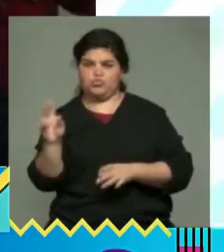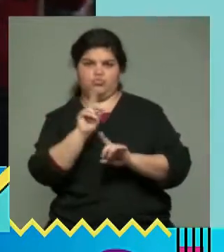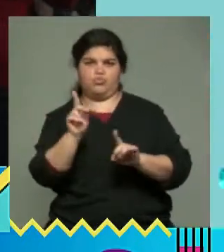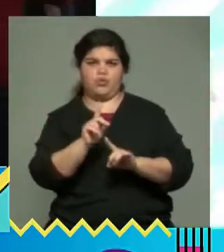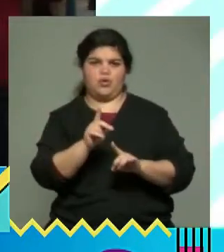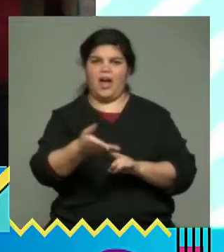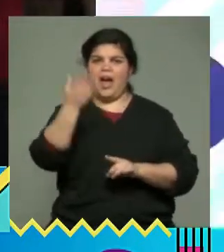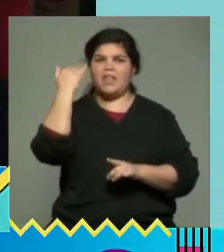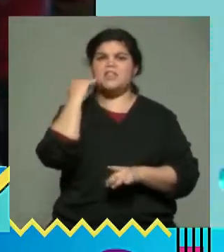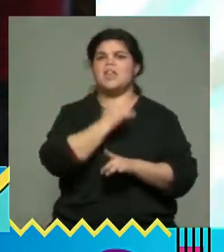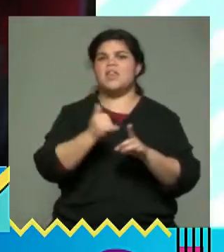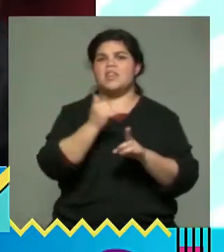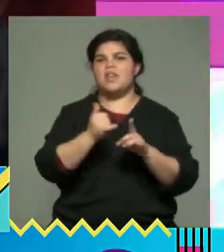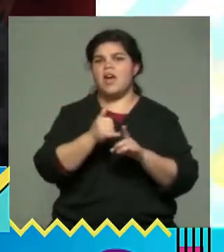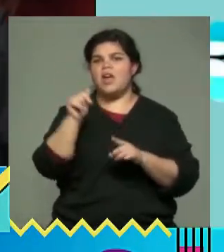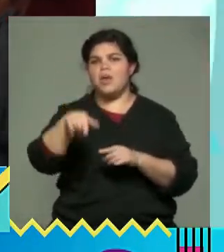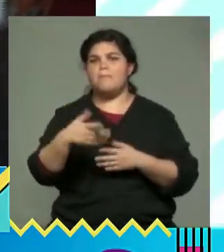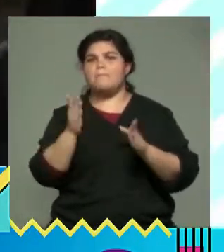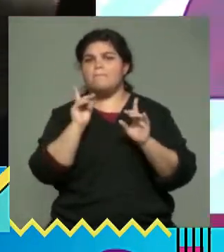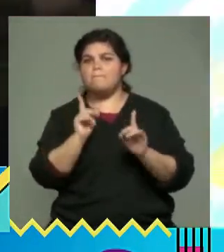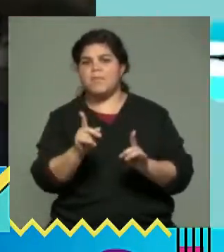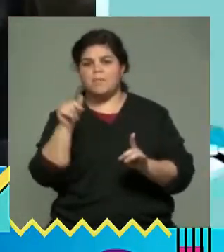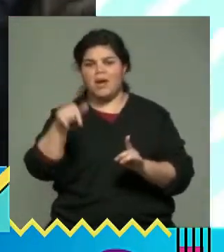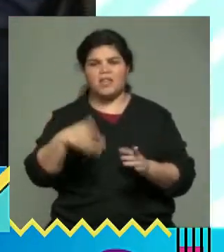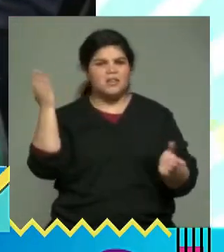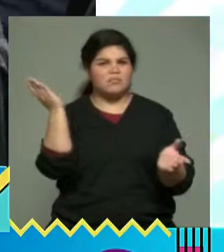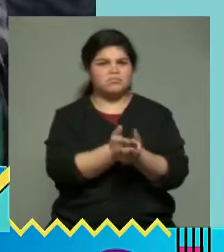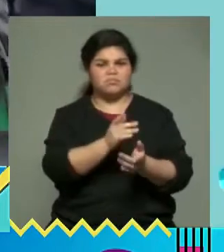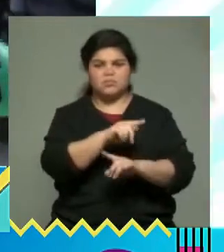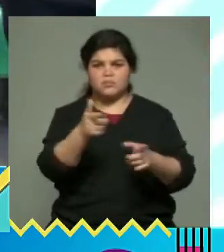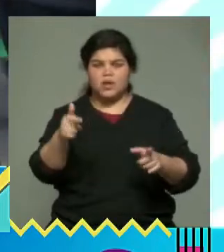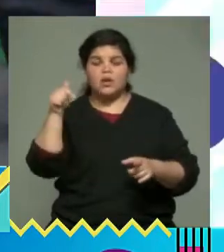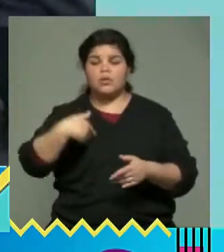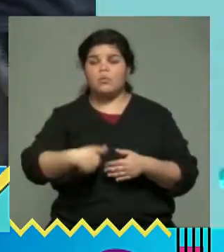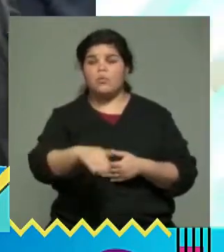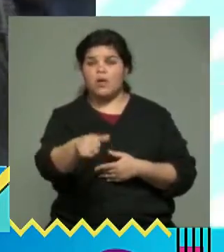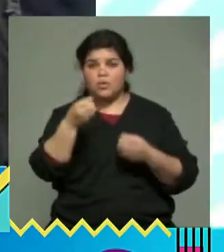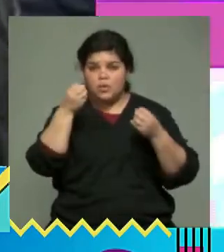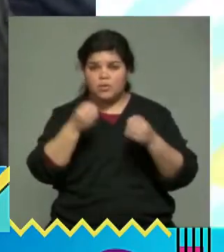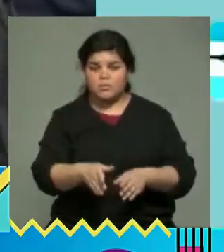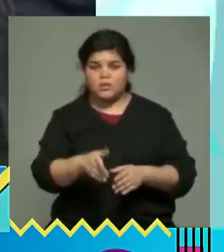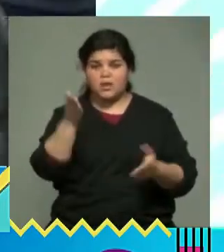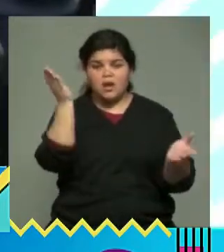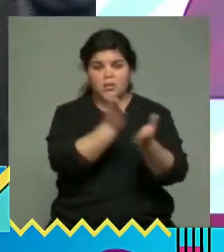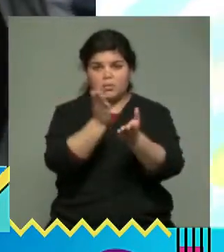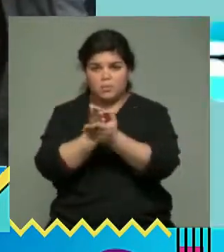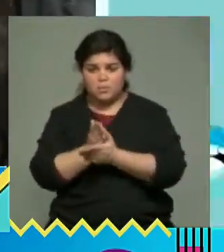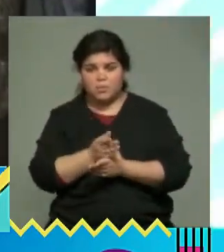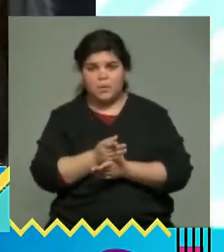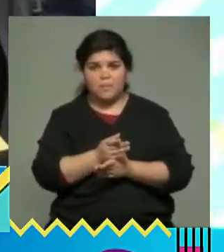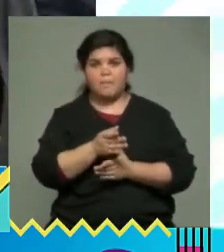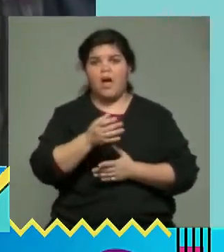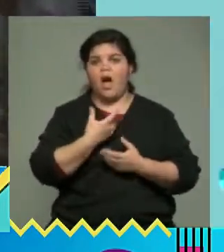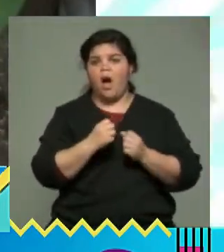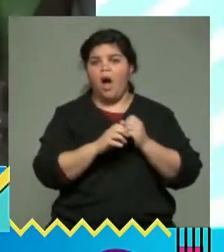sancionaba esta práctica, ¿sí? ¿Cuándo comienzan todas las políticas y todas las sanciones alrededor de la práctica del aborto y también